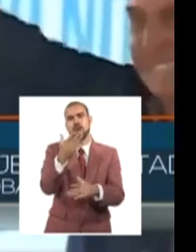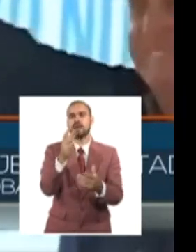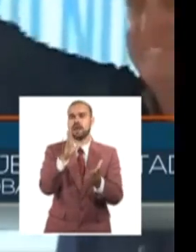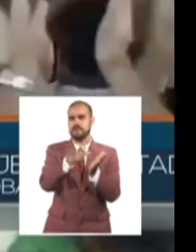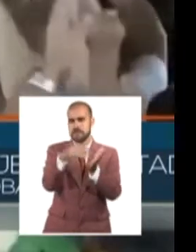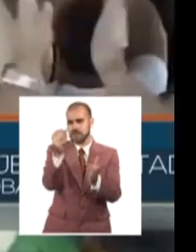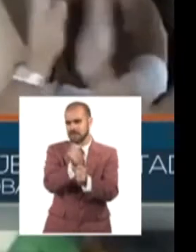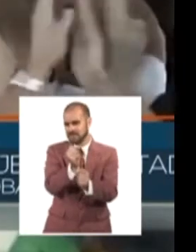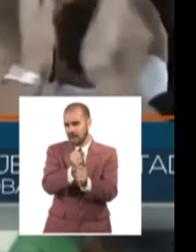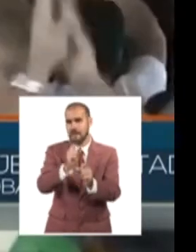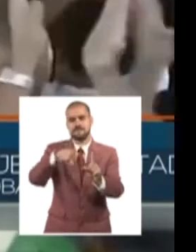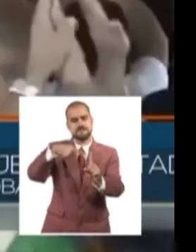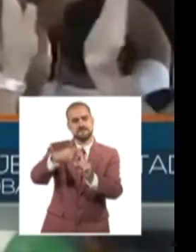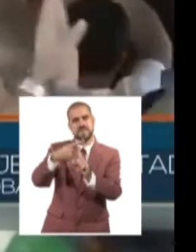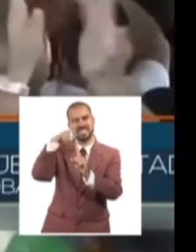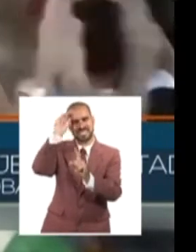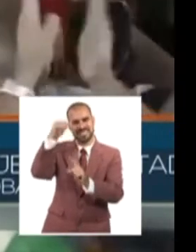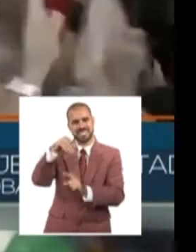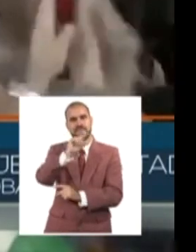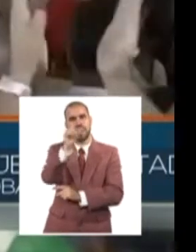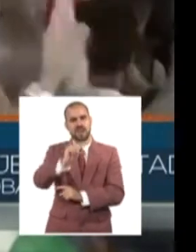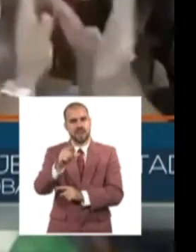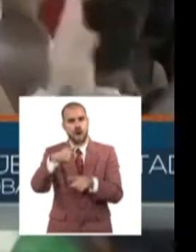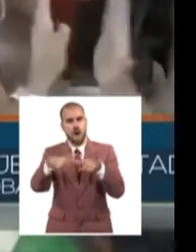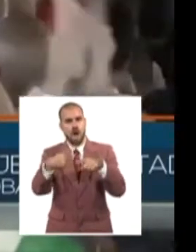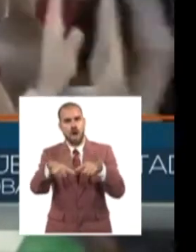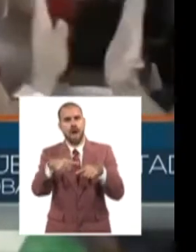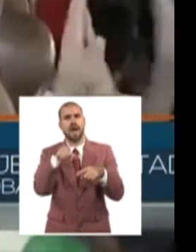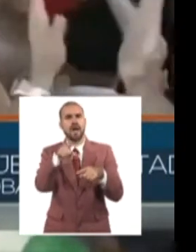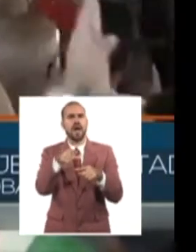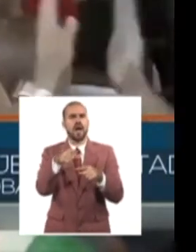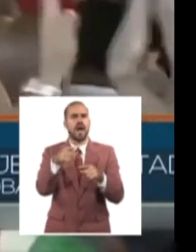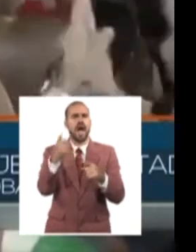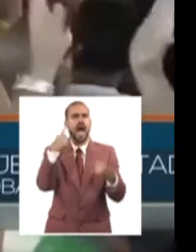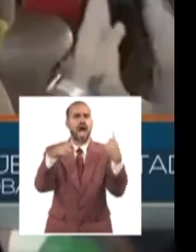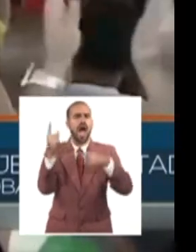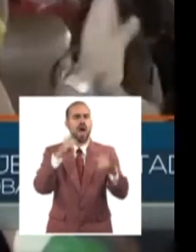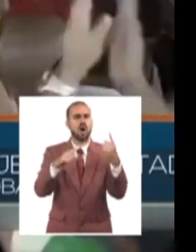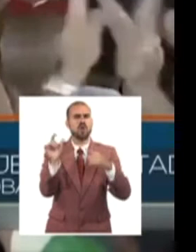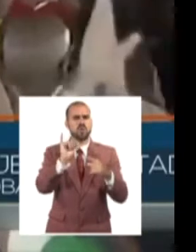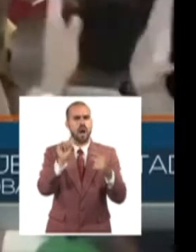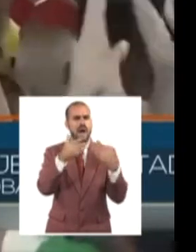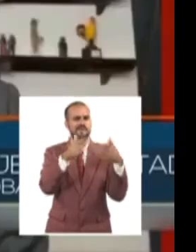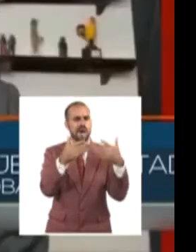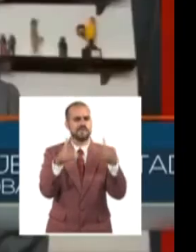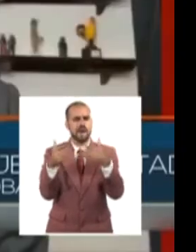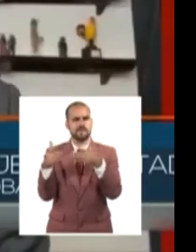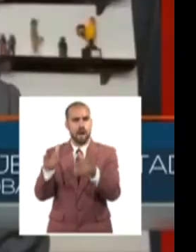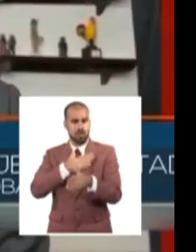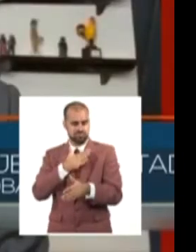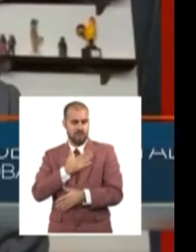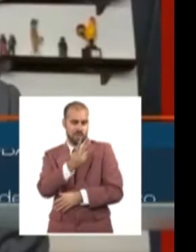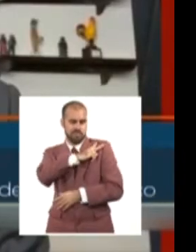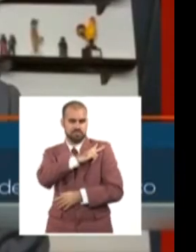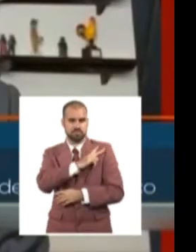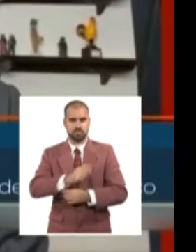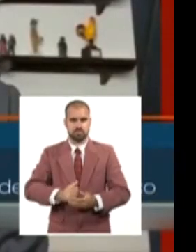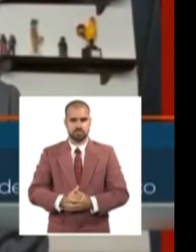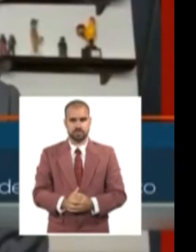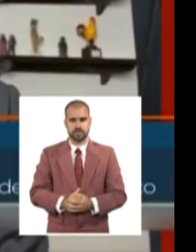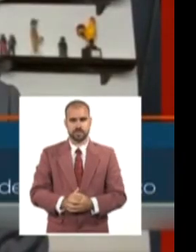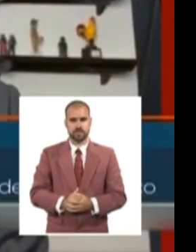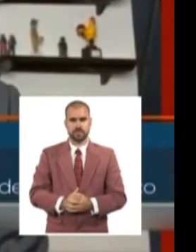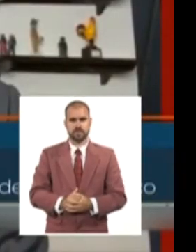del río são francisco que tuvo algunos tramos específicos inaugurado durante su administración en realidad